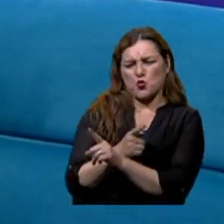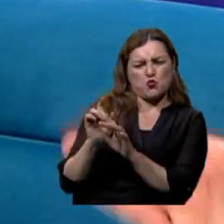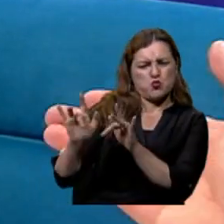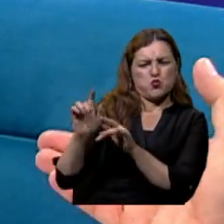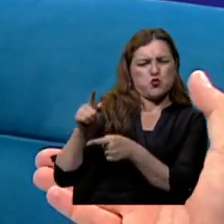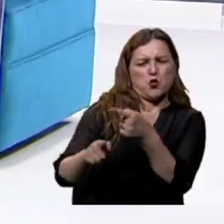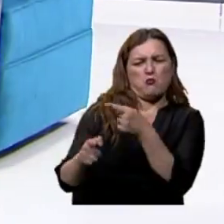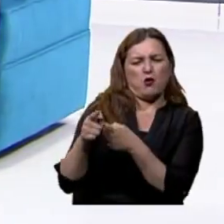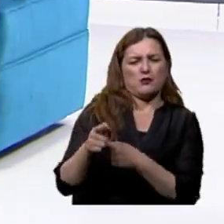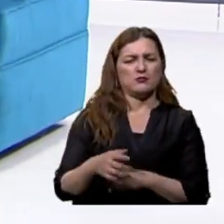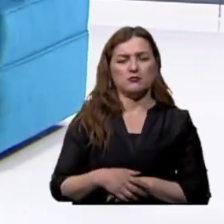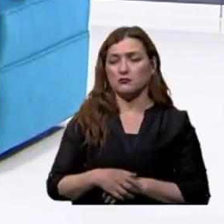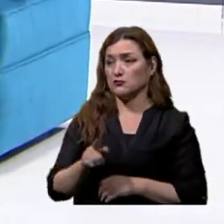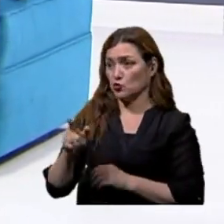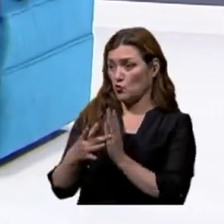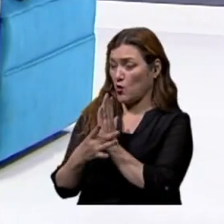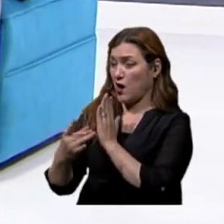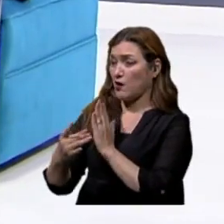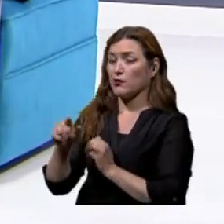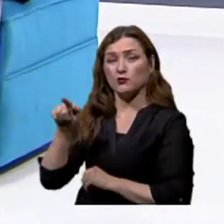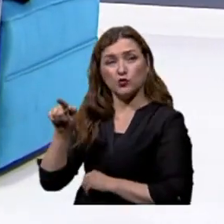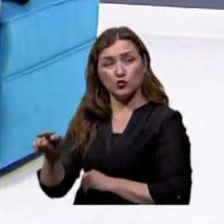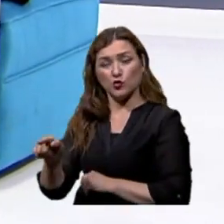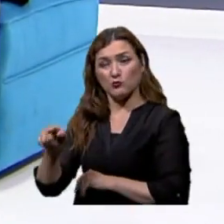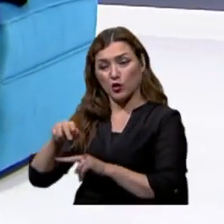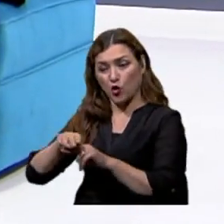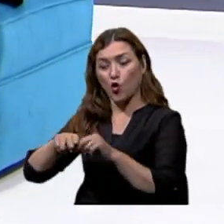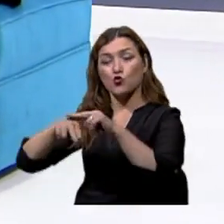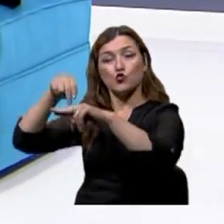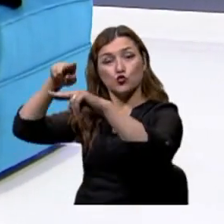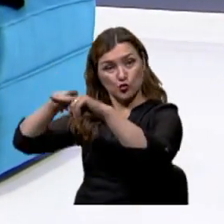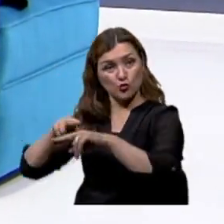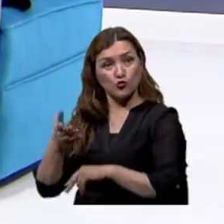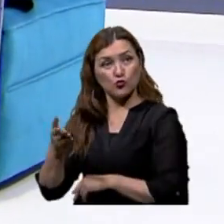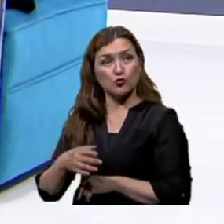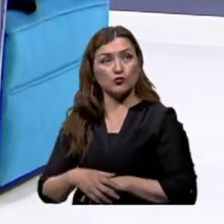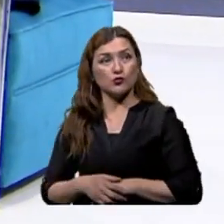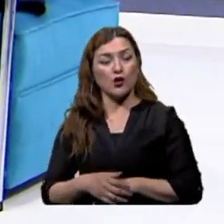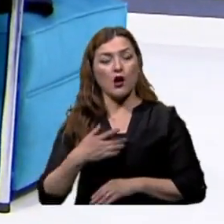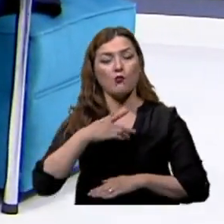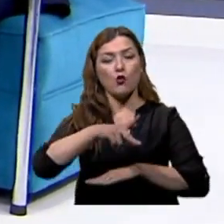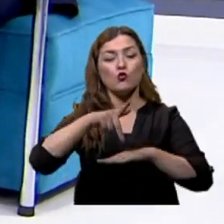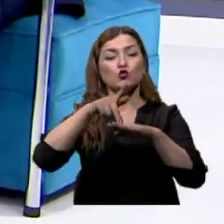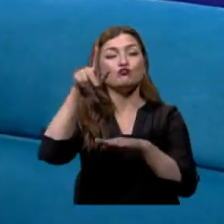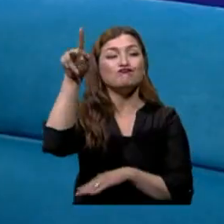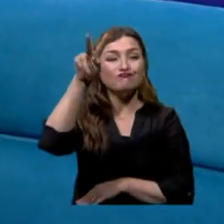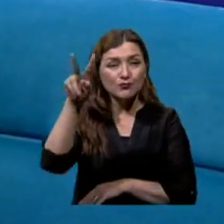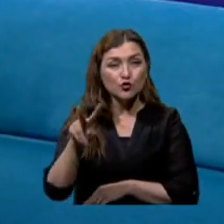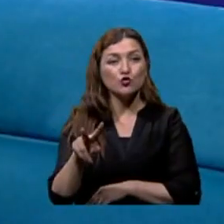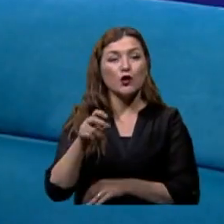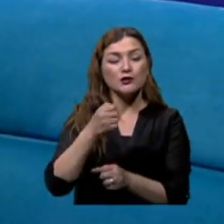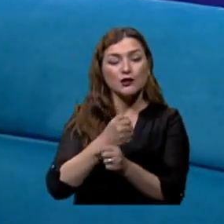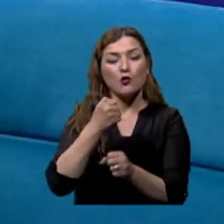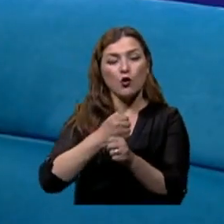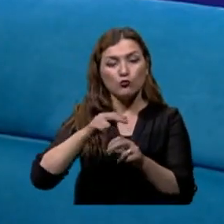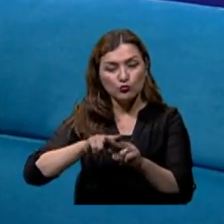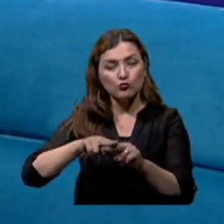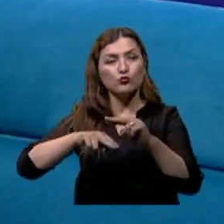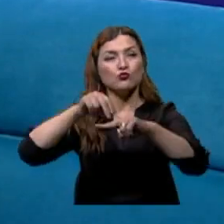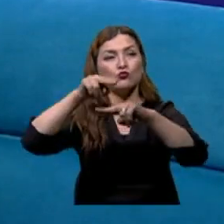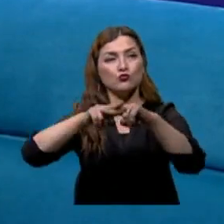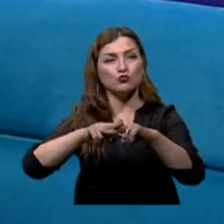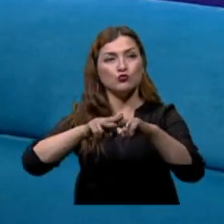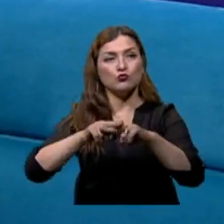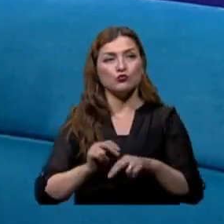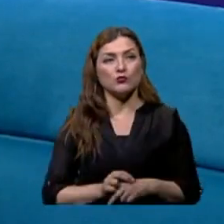ser hábil. Y tú te dedicas a la construcción. A la es decir. construcción, sí. Esa es mi profesión en Venezuela. Trabajo en la construcción,